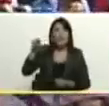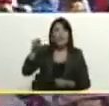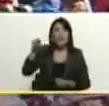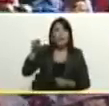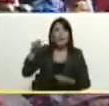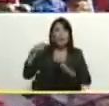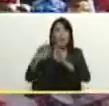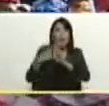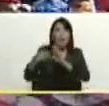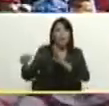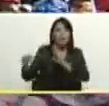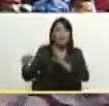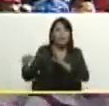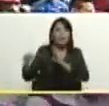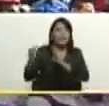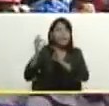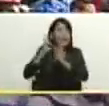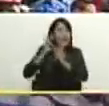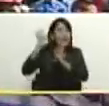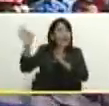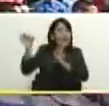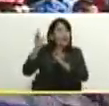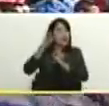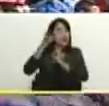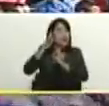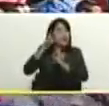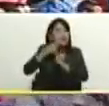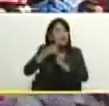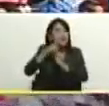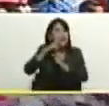Allá se escucha Maduro a lo lejos.